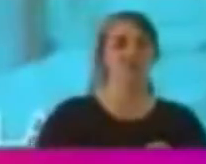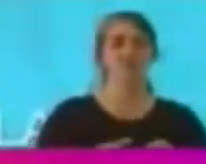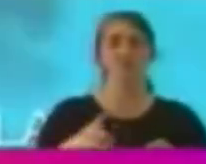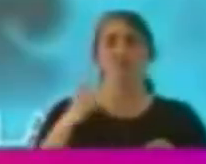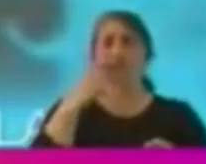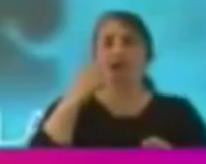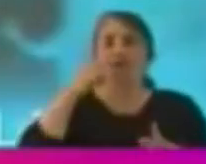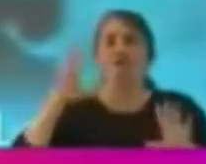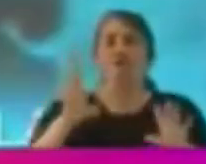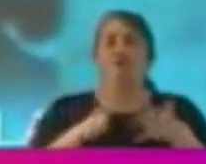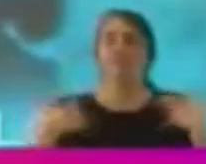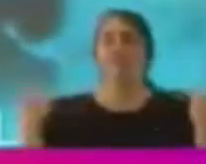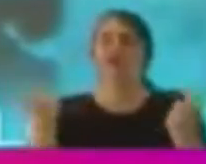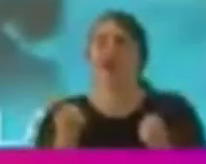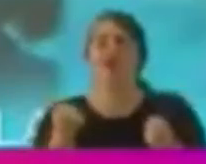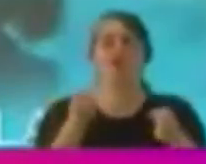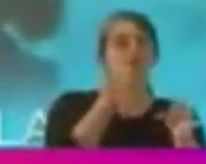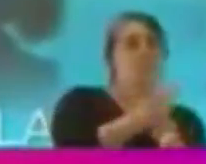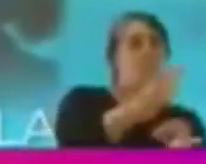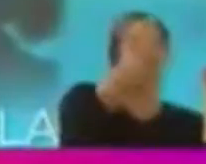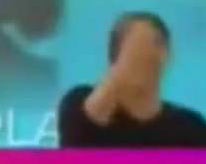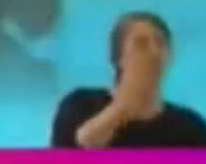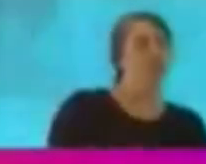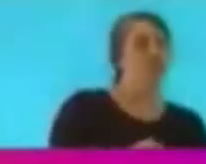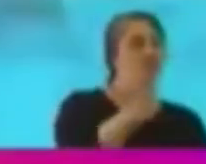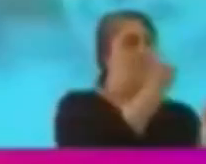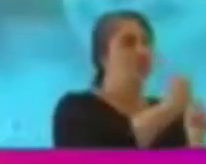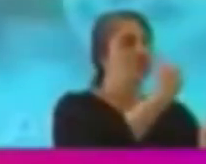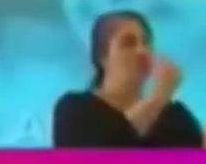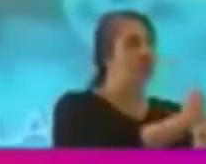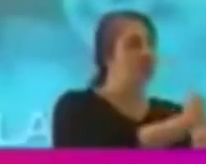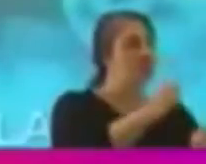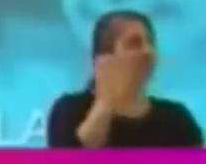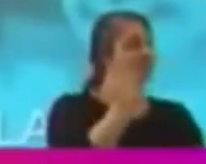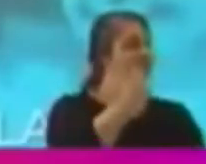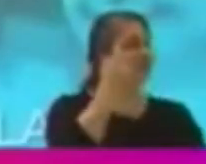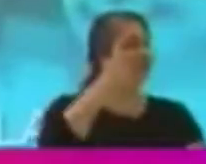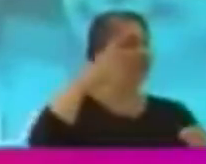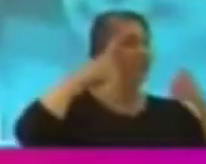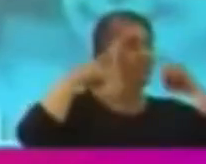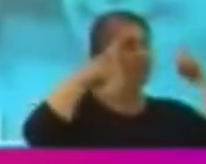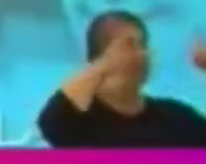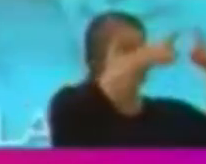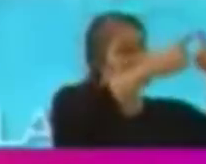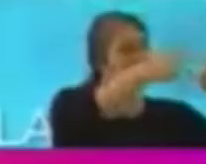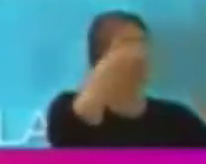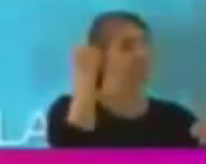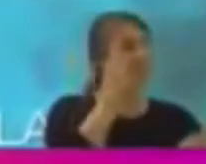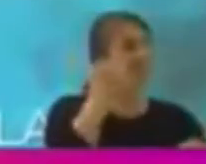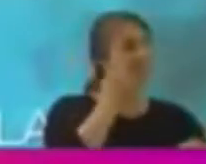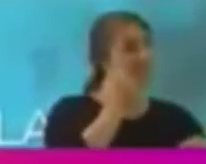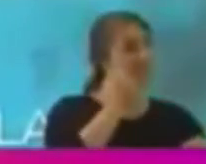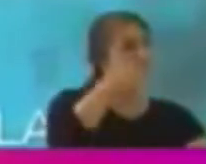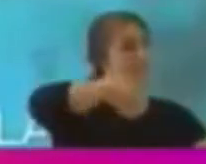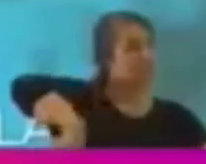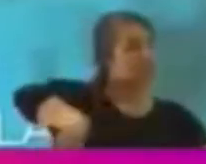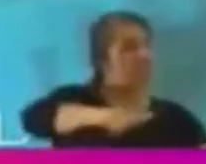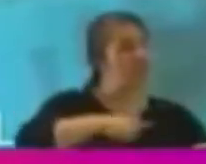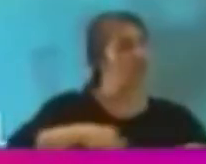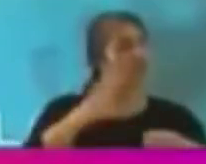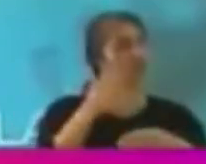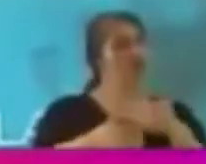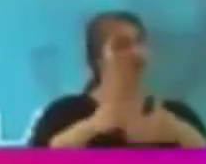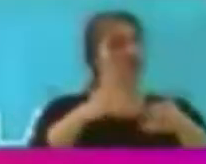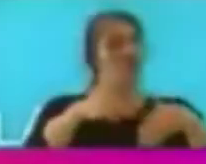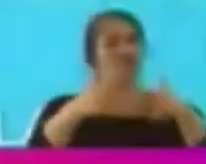que el acceso al mercado laboral, que el trabajo es el principal integrador social, las políticas de empleo y de trabajo